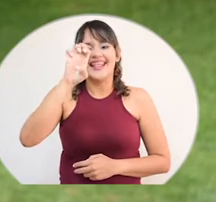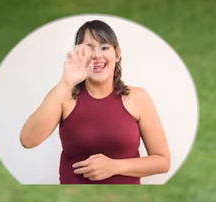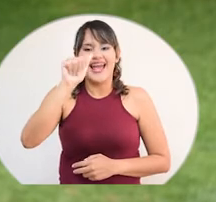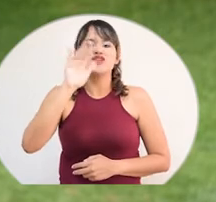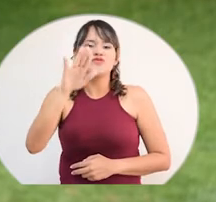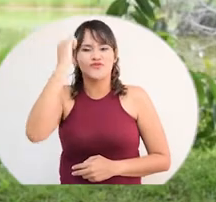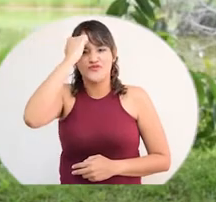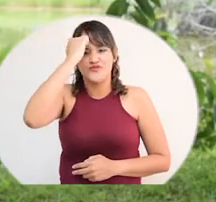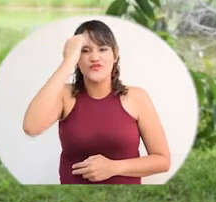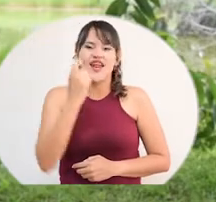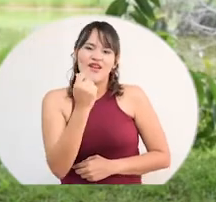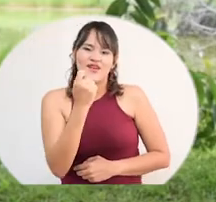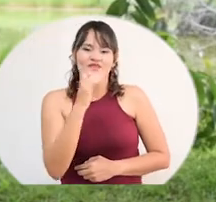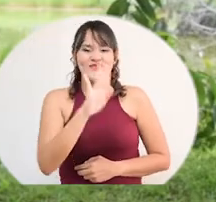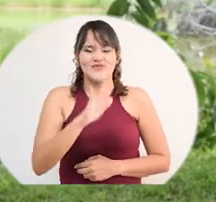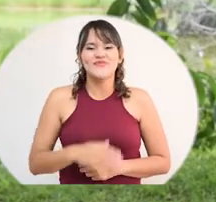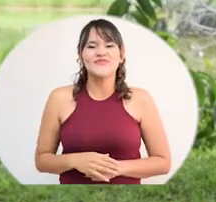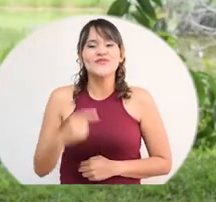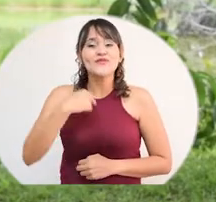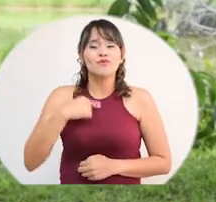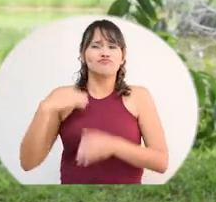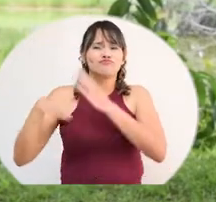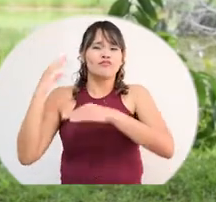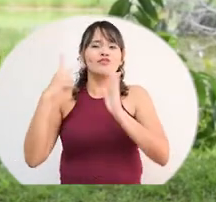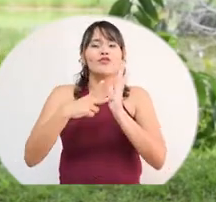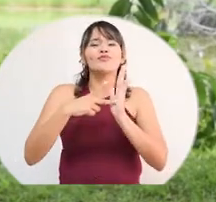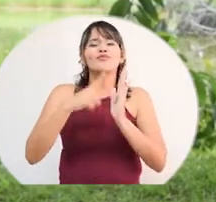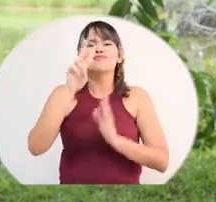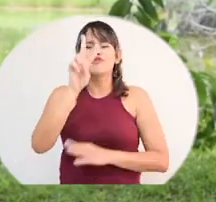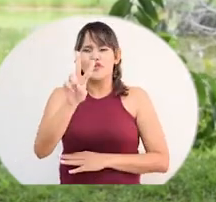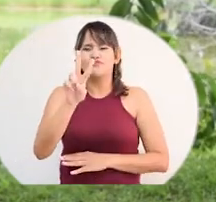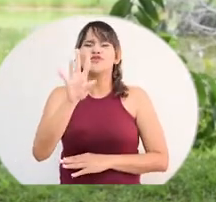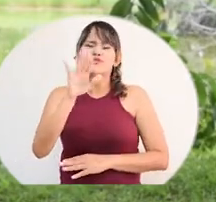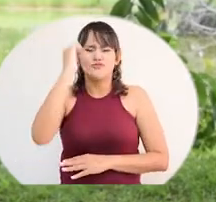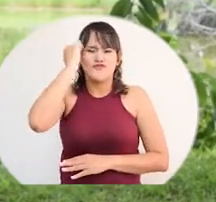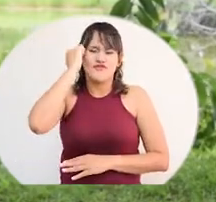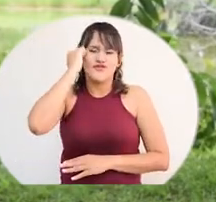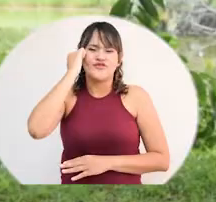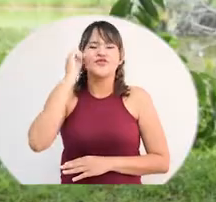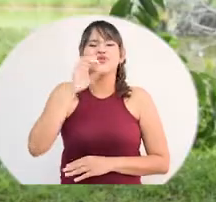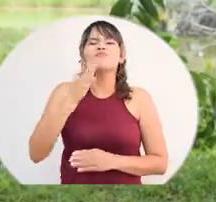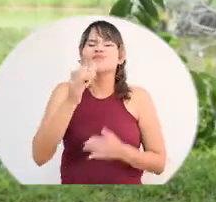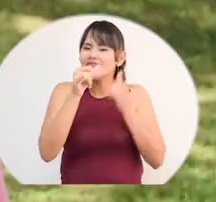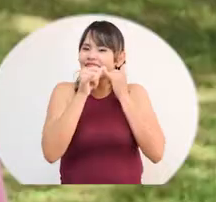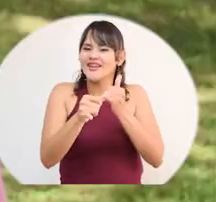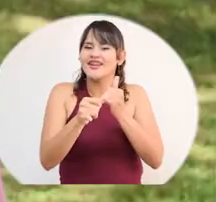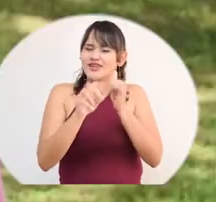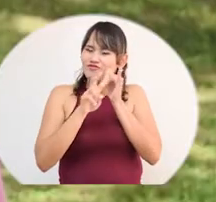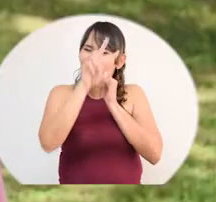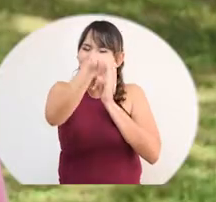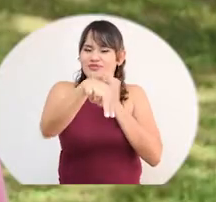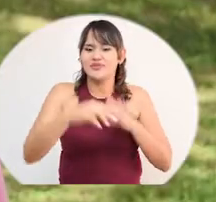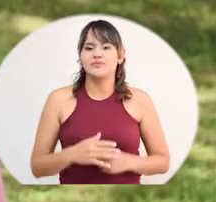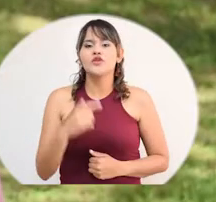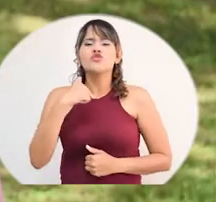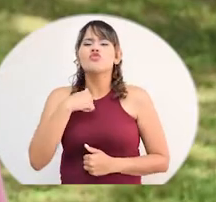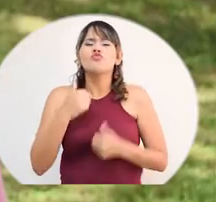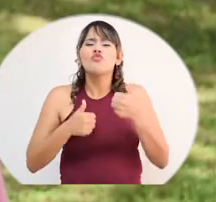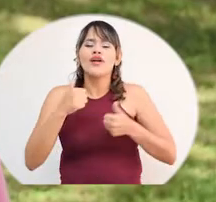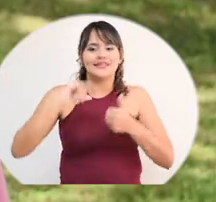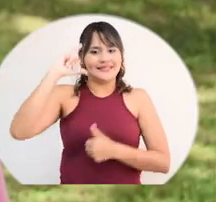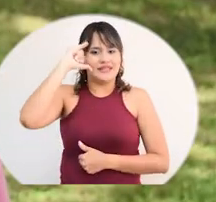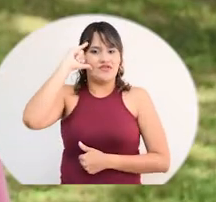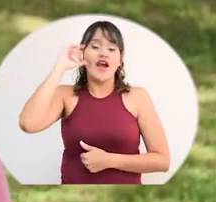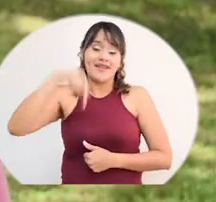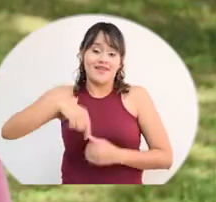economía desde el año 2002 como docente de planta en el programa de ingeniería civil soy docente en el programa de psicología